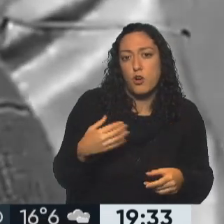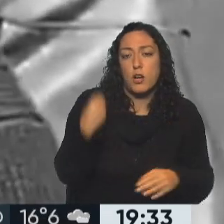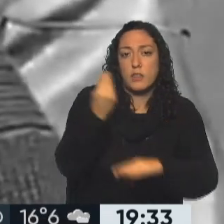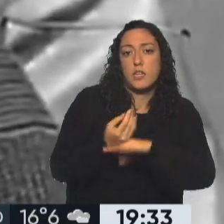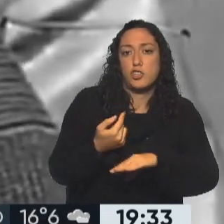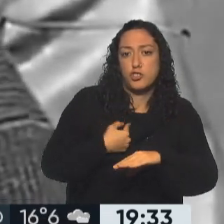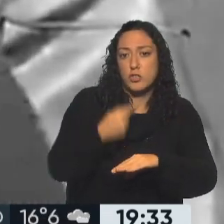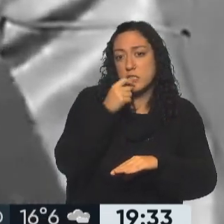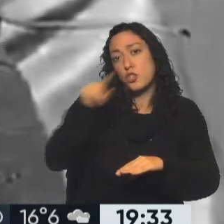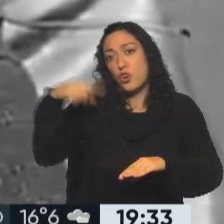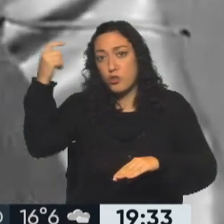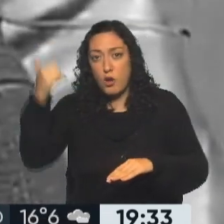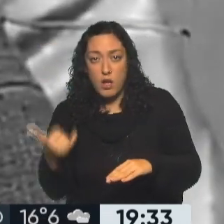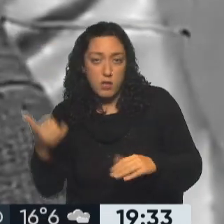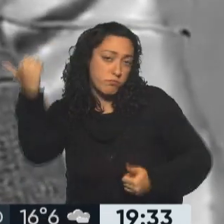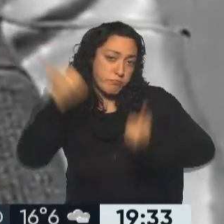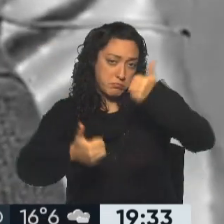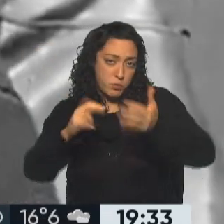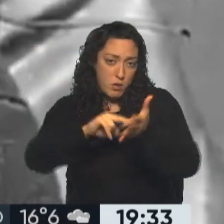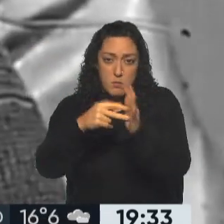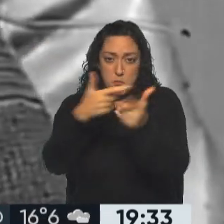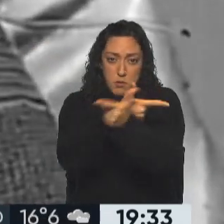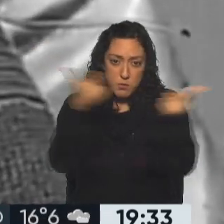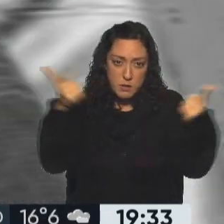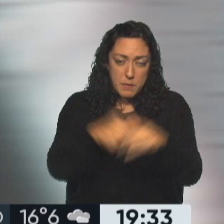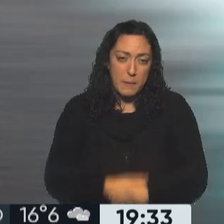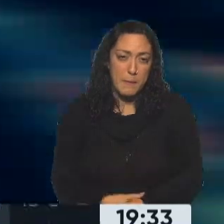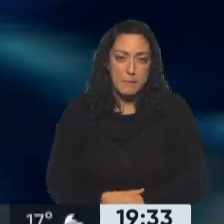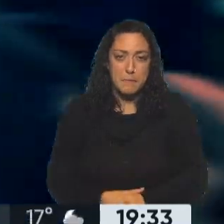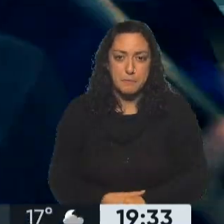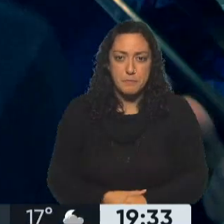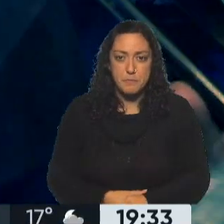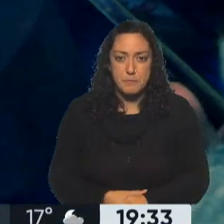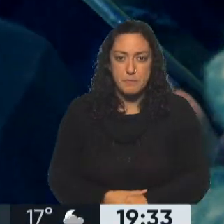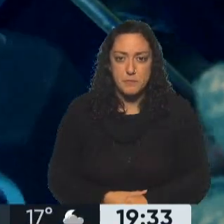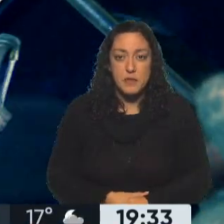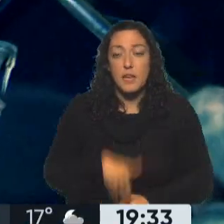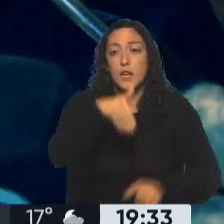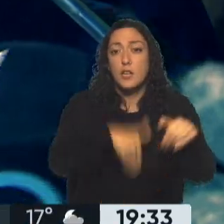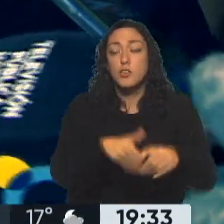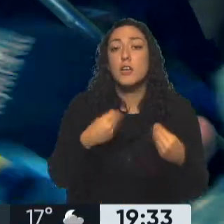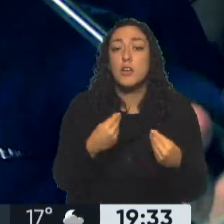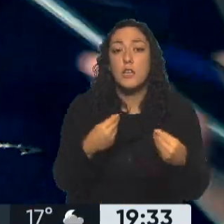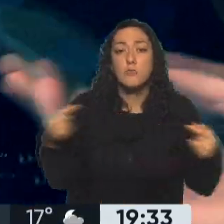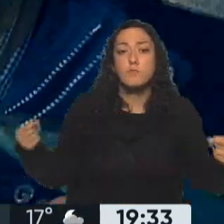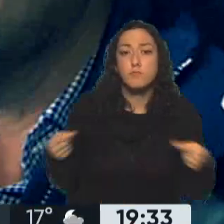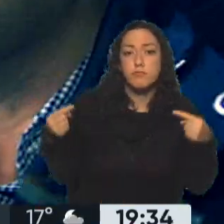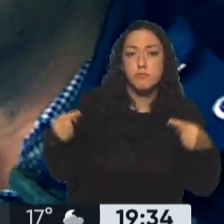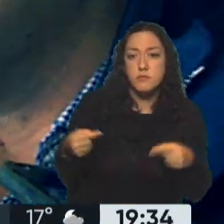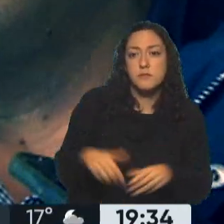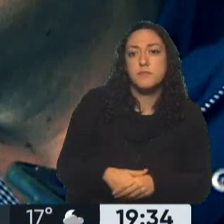otro, vemos quién está mejor. Eso que decimos va a ser más o menos lo que hacemos. En el marco electoral podríamos decir que estamos frente al Dream Team.